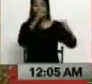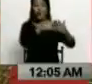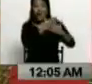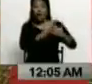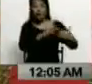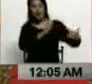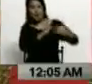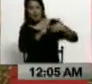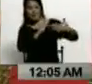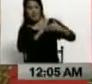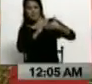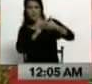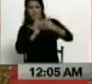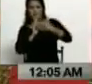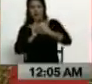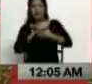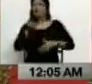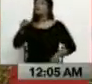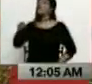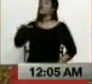18 años